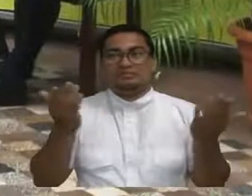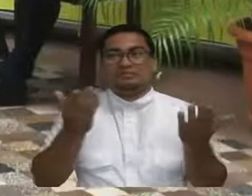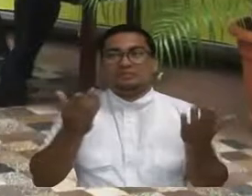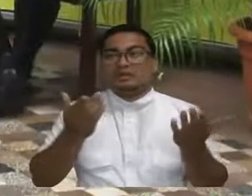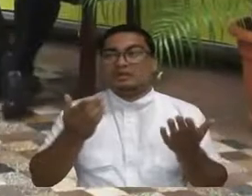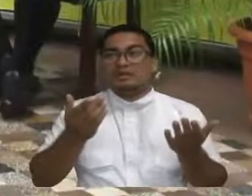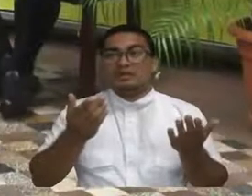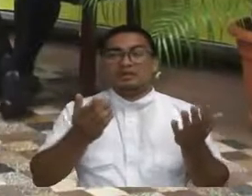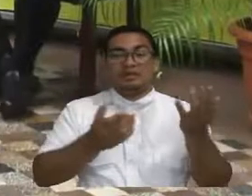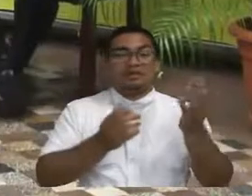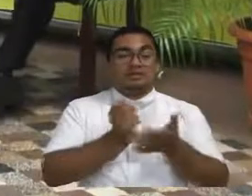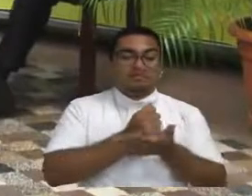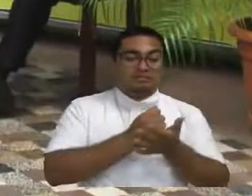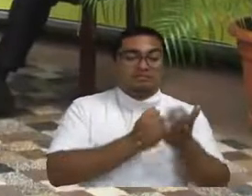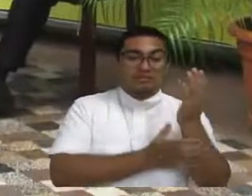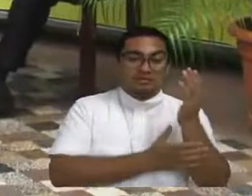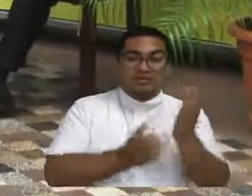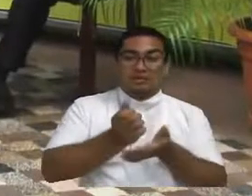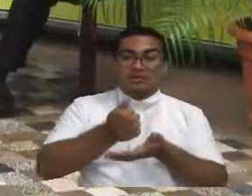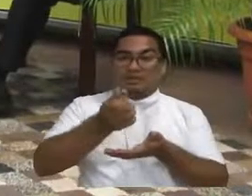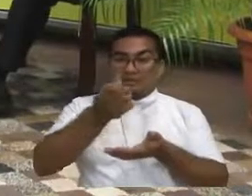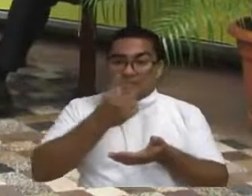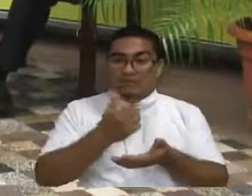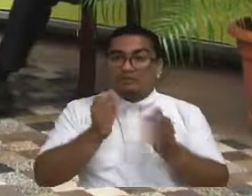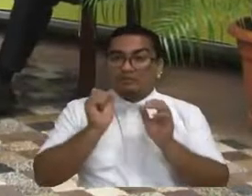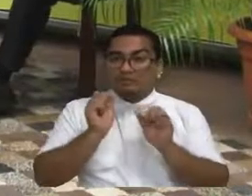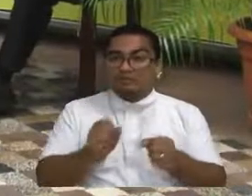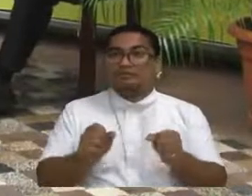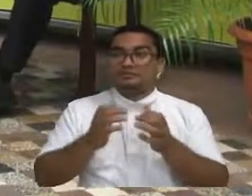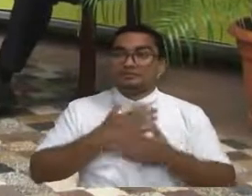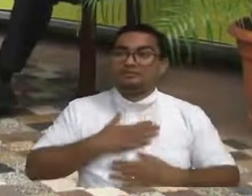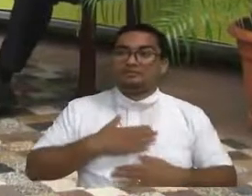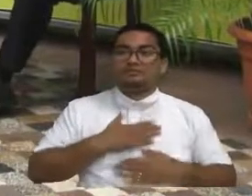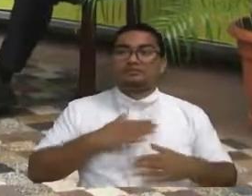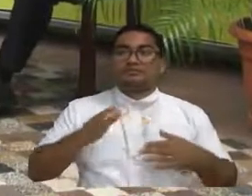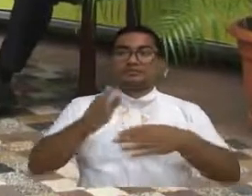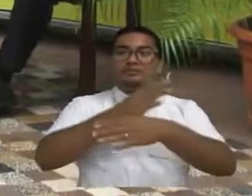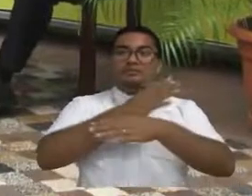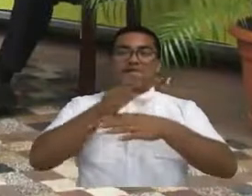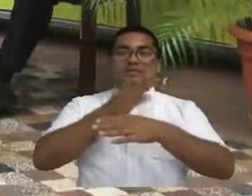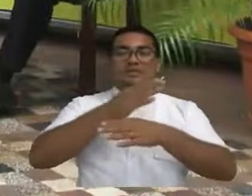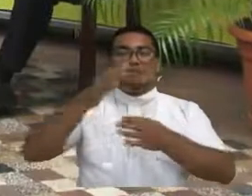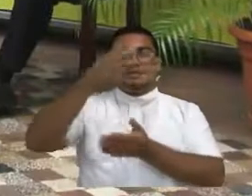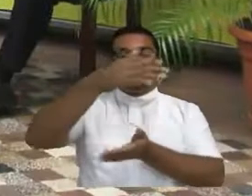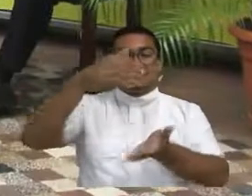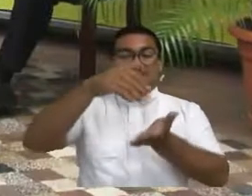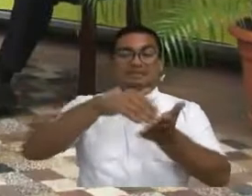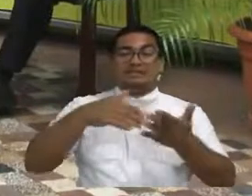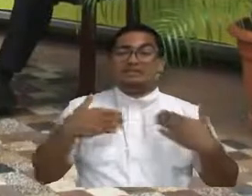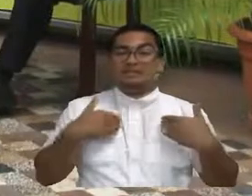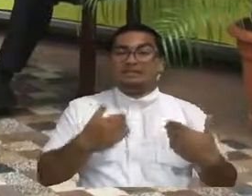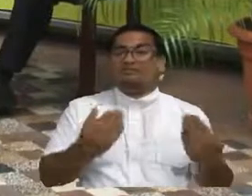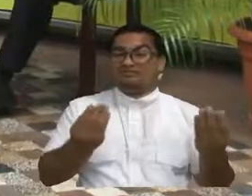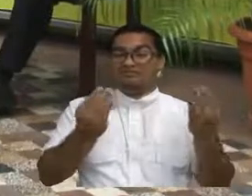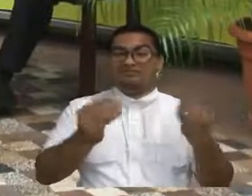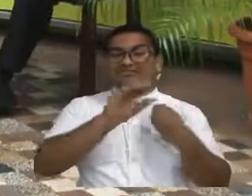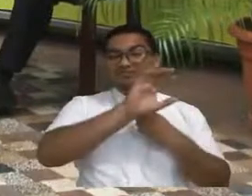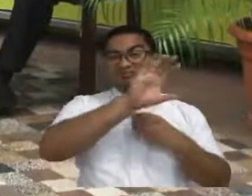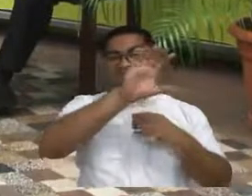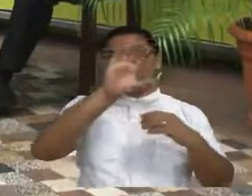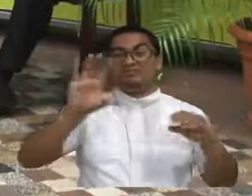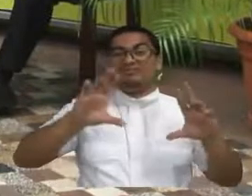las terapias complementarias también pueden ayudar. Claro que sí. Ahora que todas las unidades de salud, la mayoría de